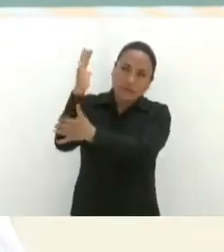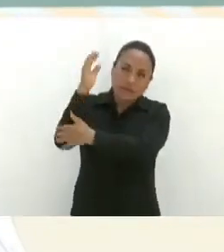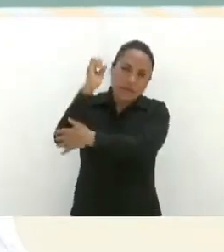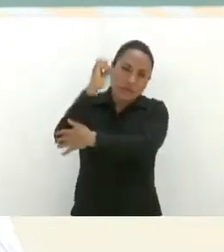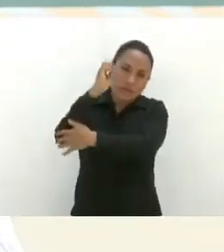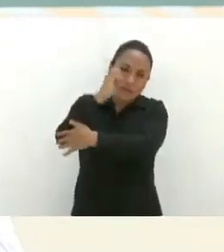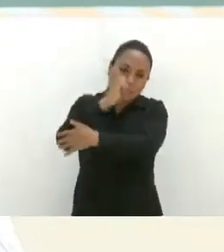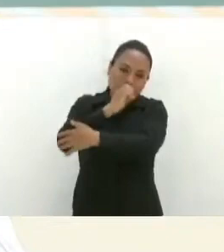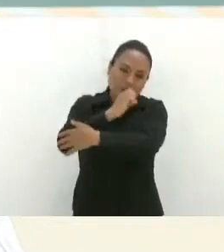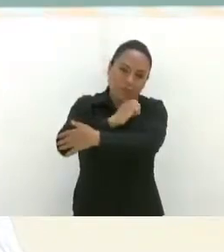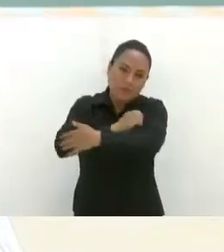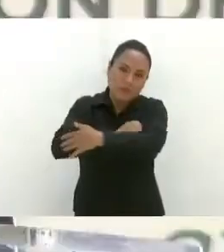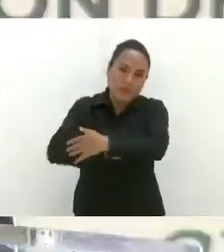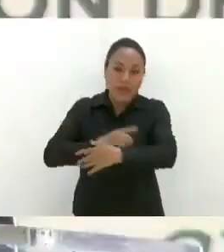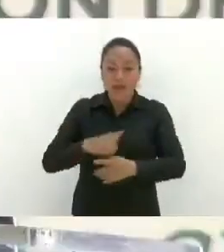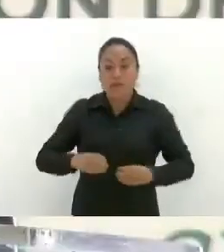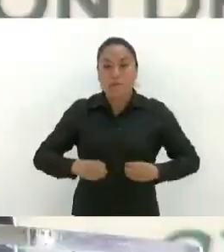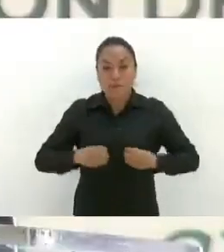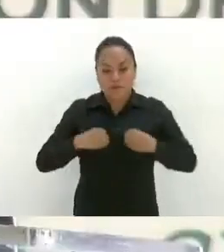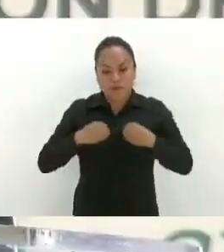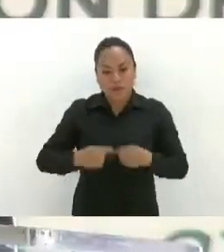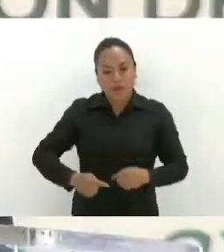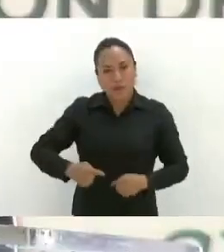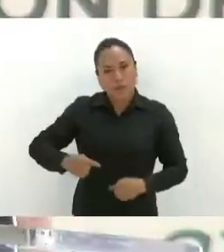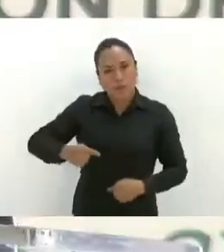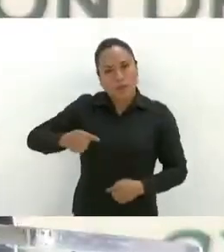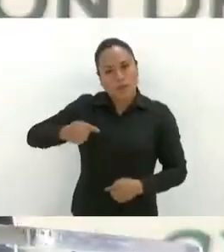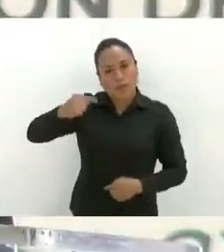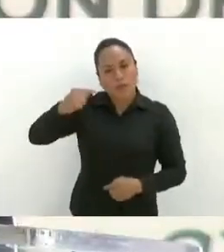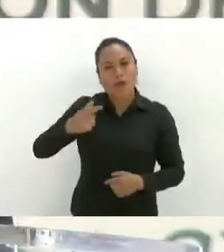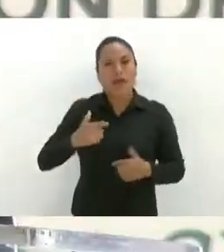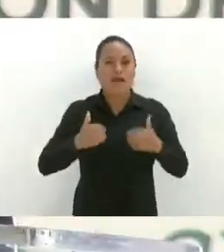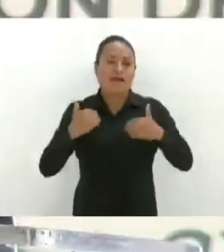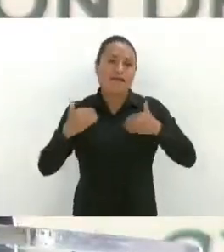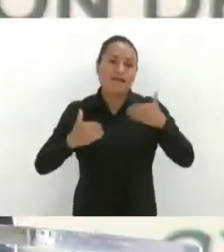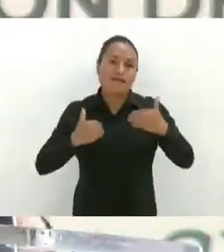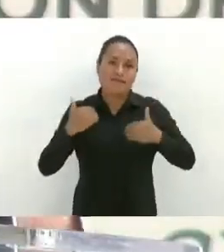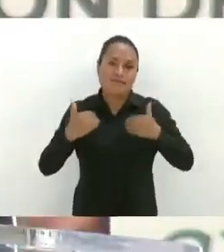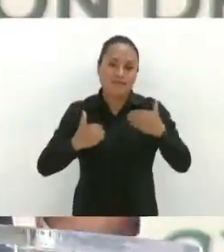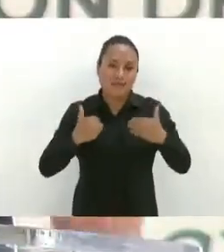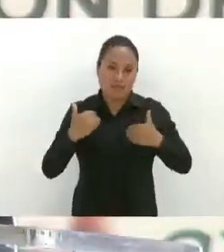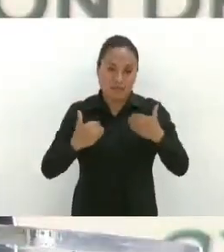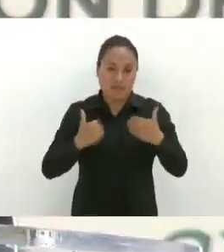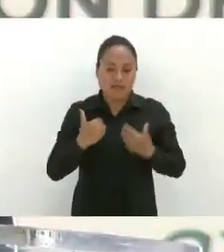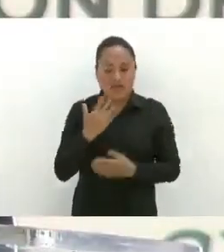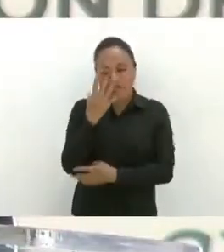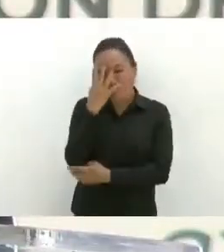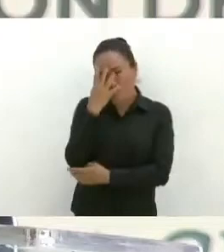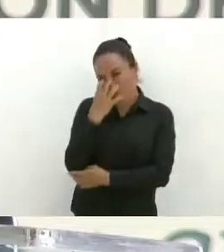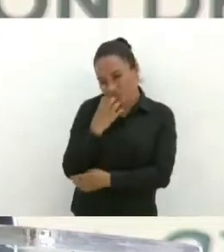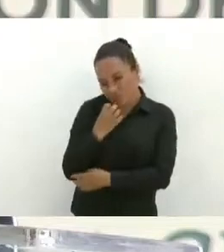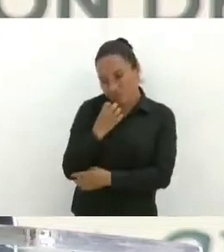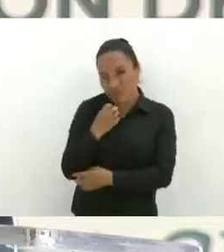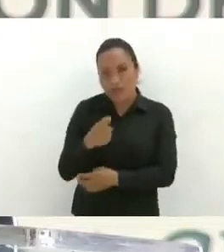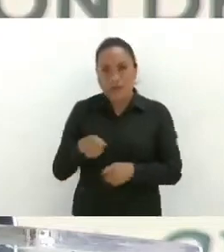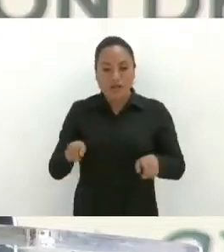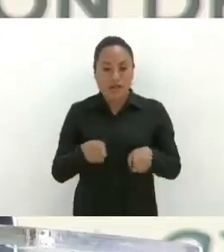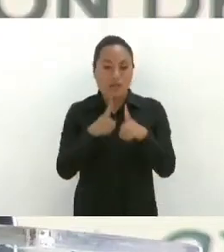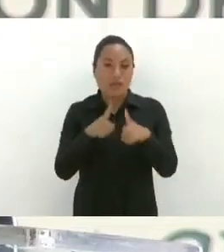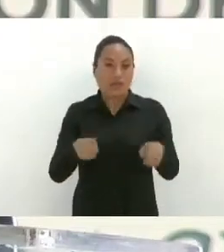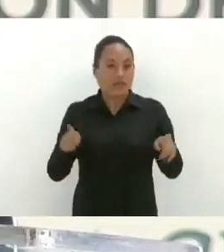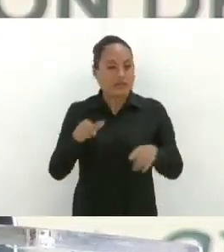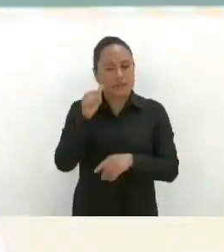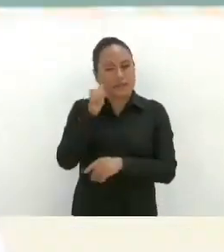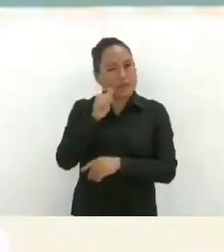diversas etapas de nuestras vivencias Sea alegría Sea tristeza La música siempre está